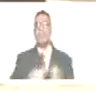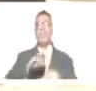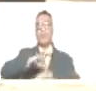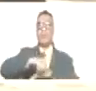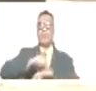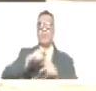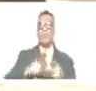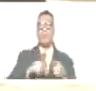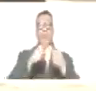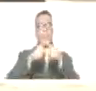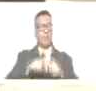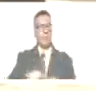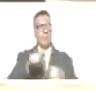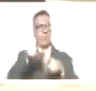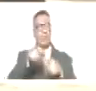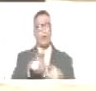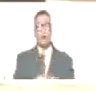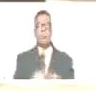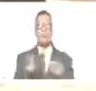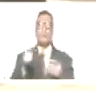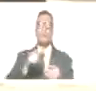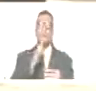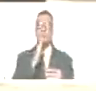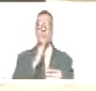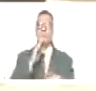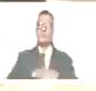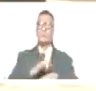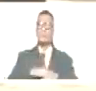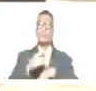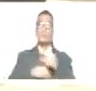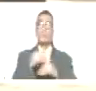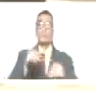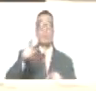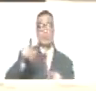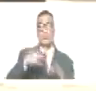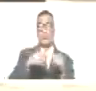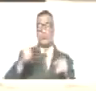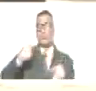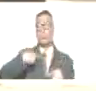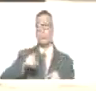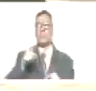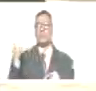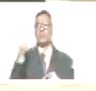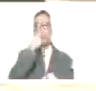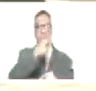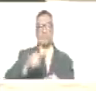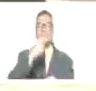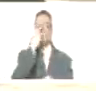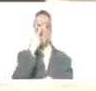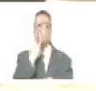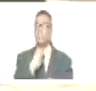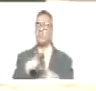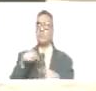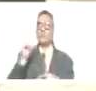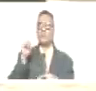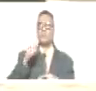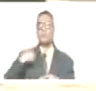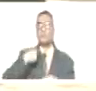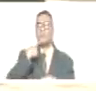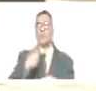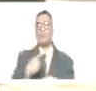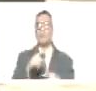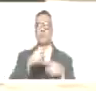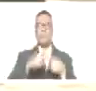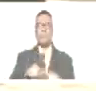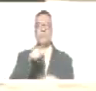cuentas, más las consecuencias que eso ha tenido sobre el pueblo pobre de Venezuela. Ahora, yo le voy a decir algo a